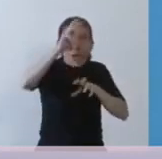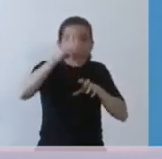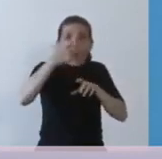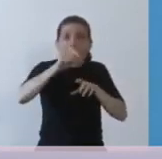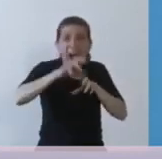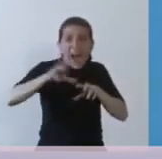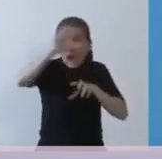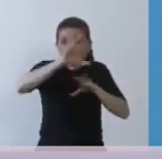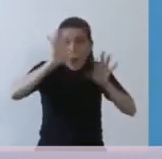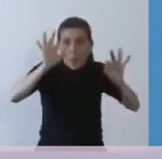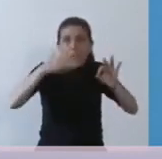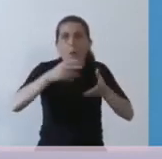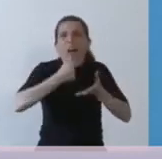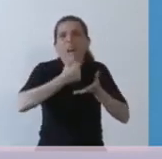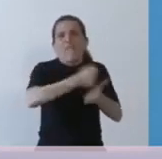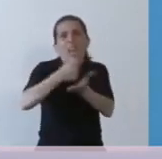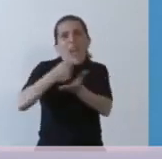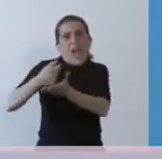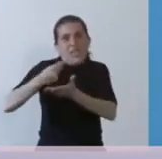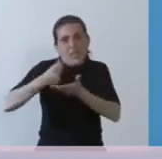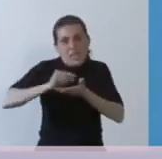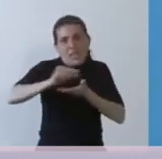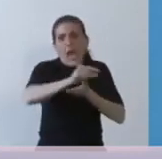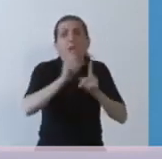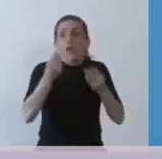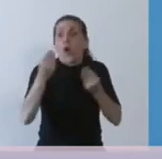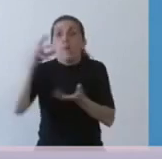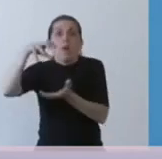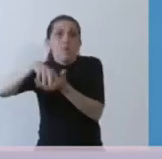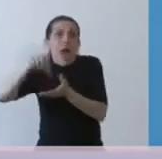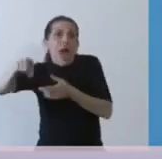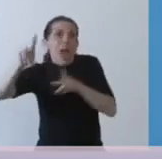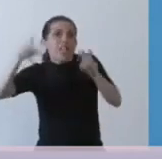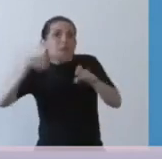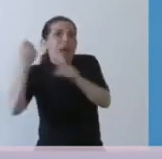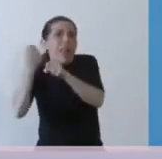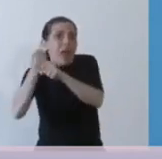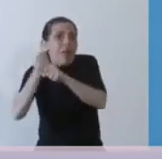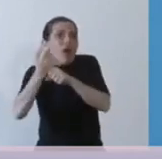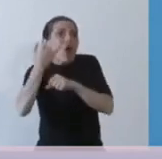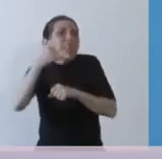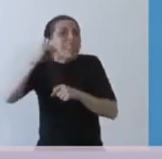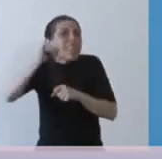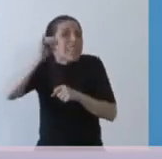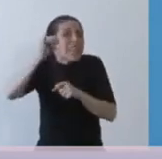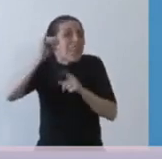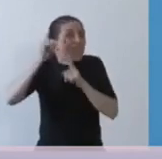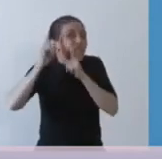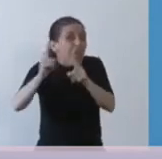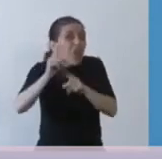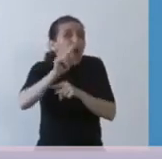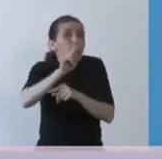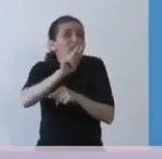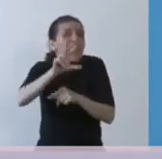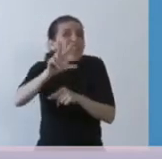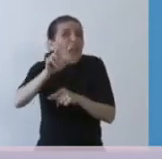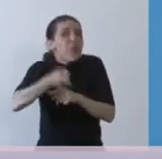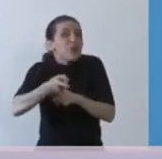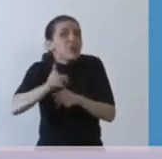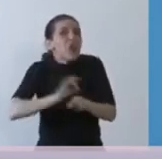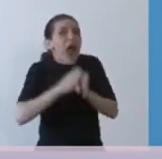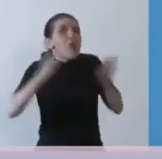objetivo este financiar capital de trabajo a una tasa fija en torno al 26 por